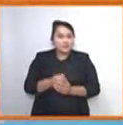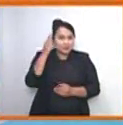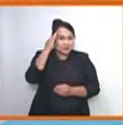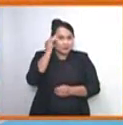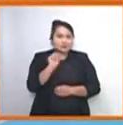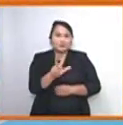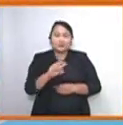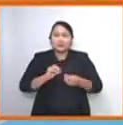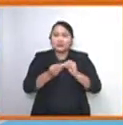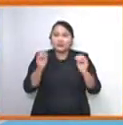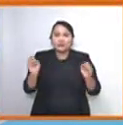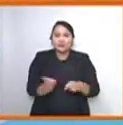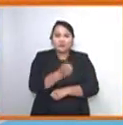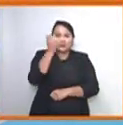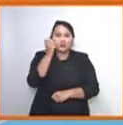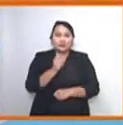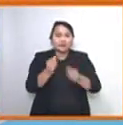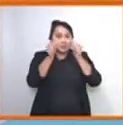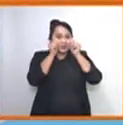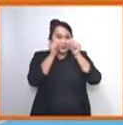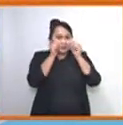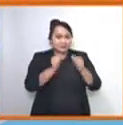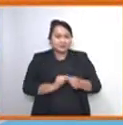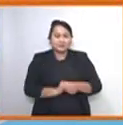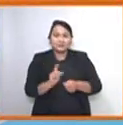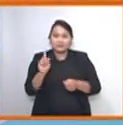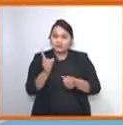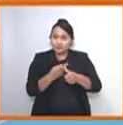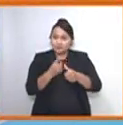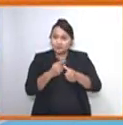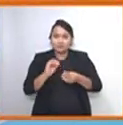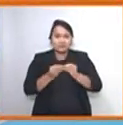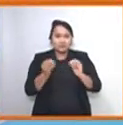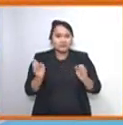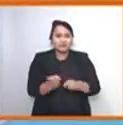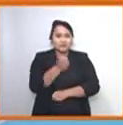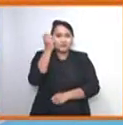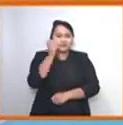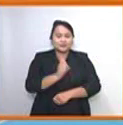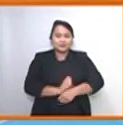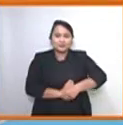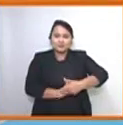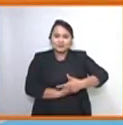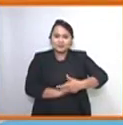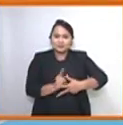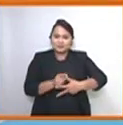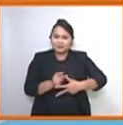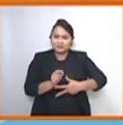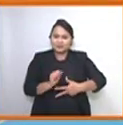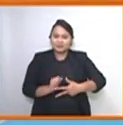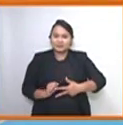números afortunados. Atentos, se viene el primer número ganador. Y este es...